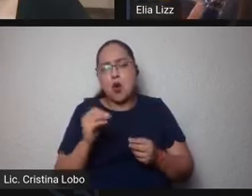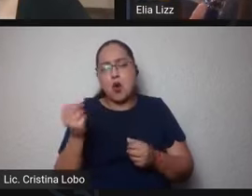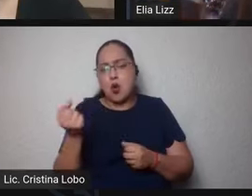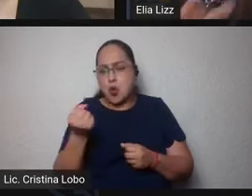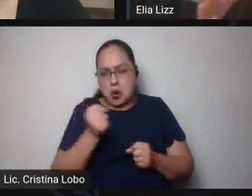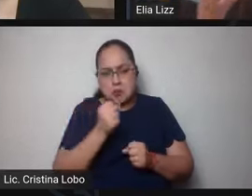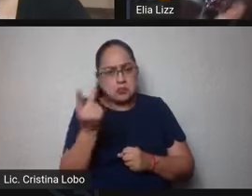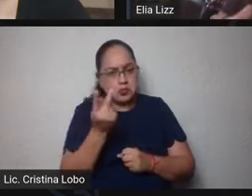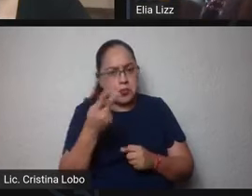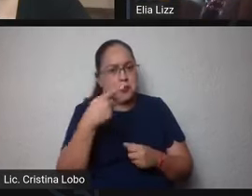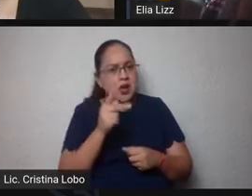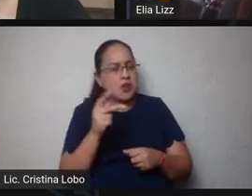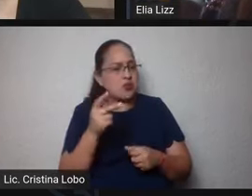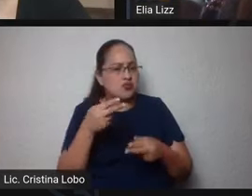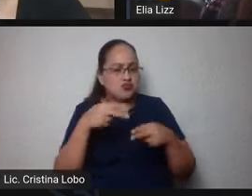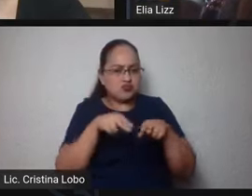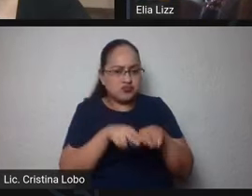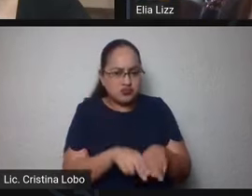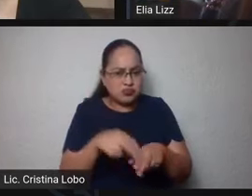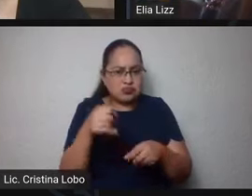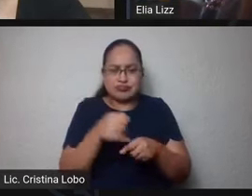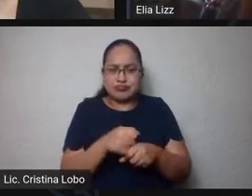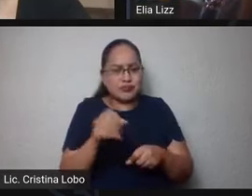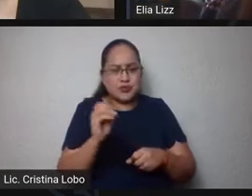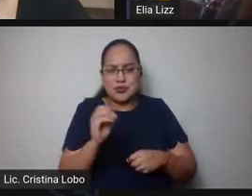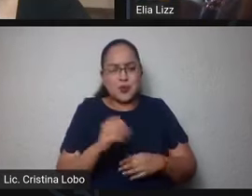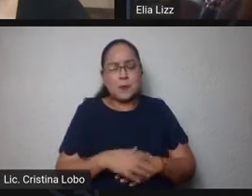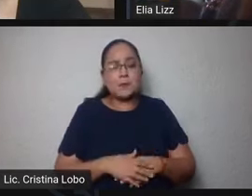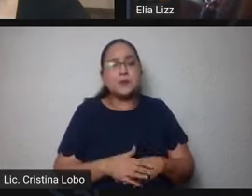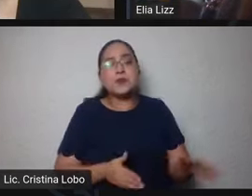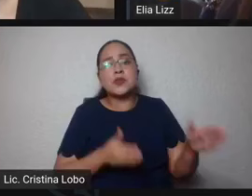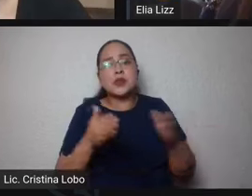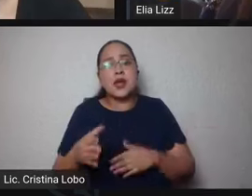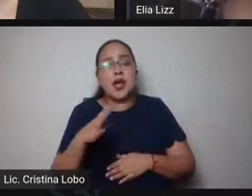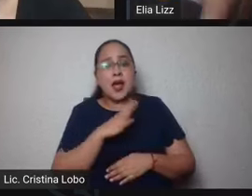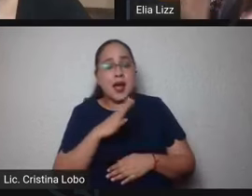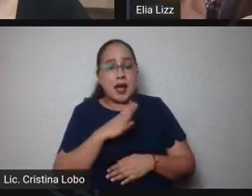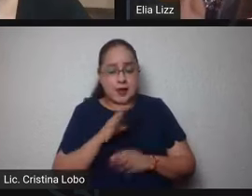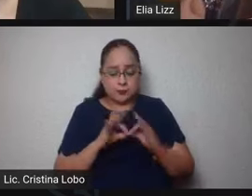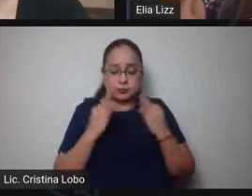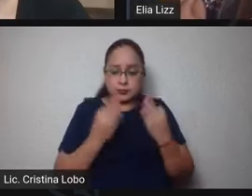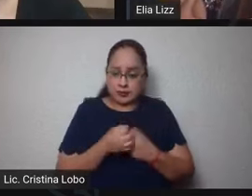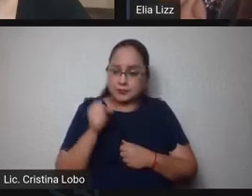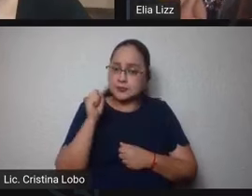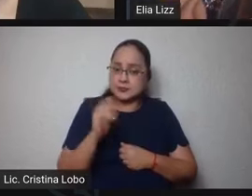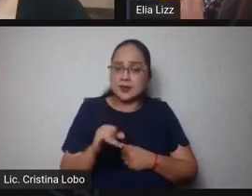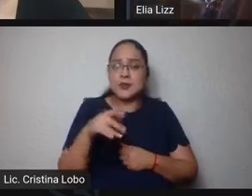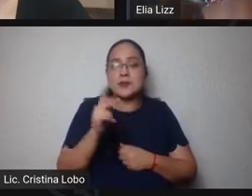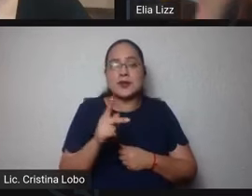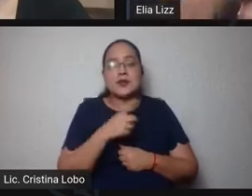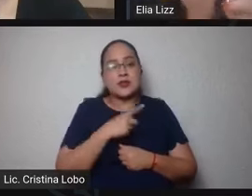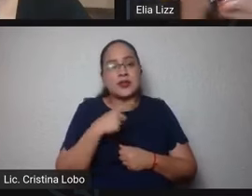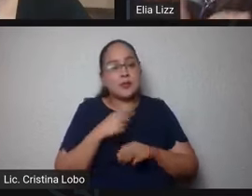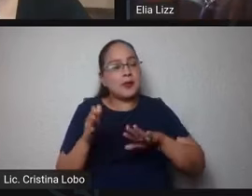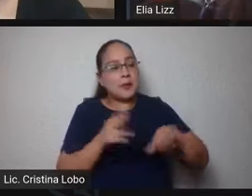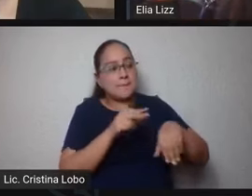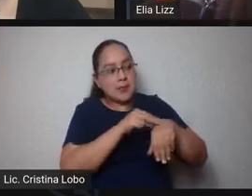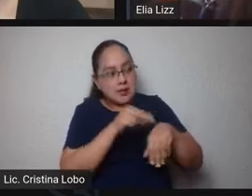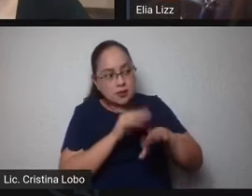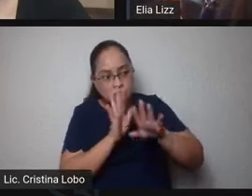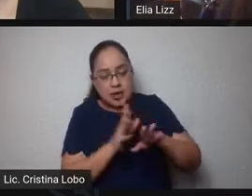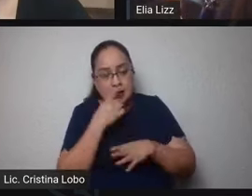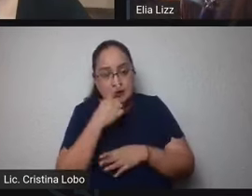relación sexual. Entonces, yo creo que las alternativas las hay, solo que hay que descartar primero la parte médica y al mismo tiempo